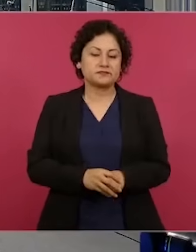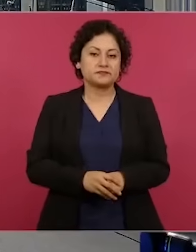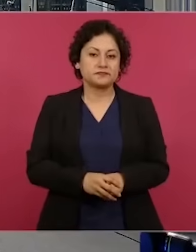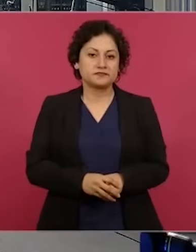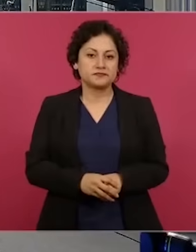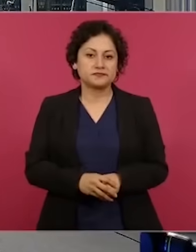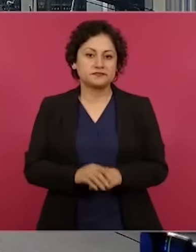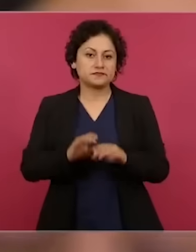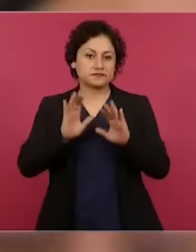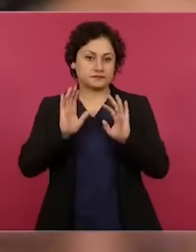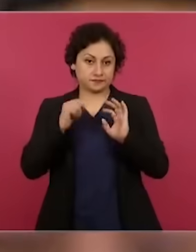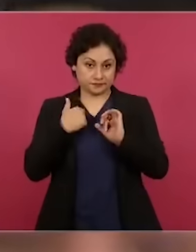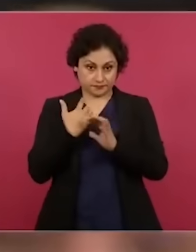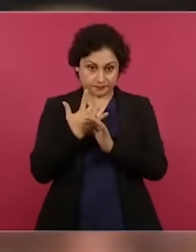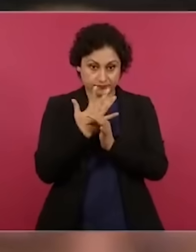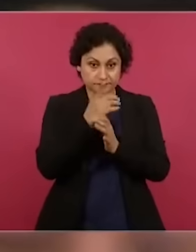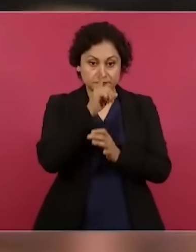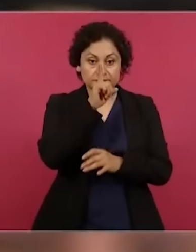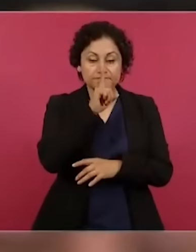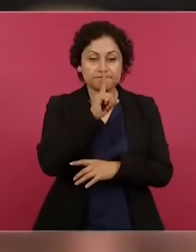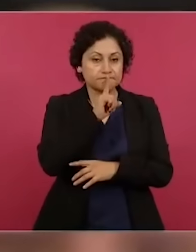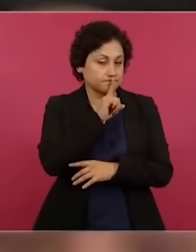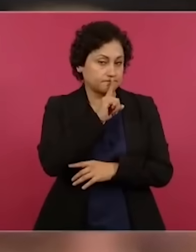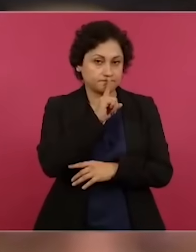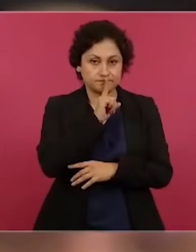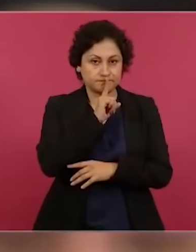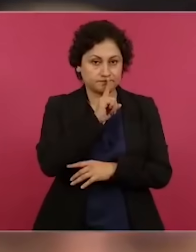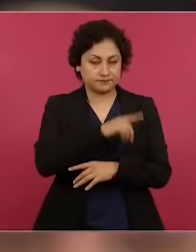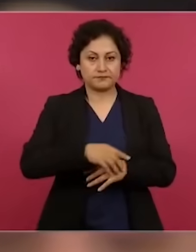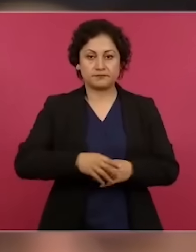Y no digo mentiras,